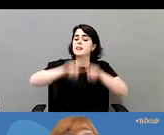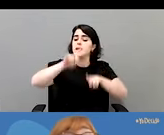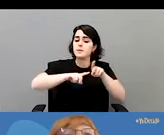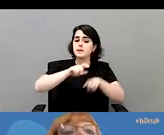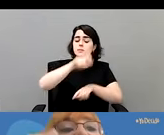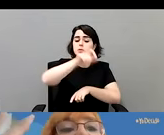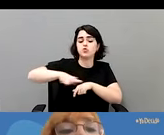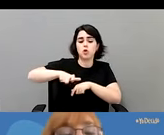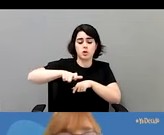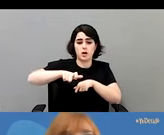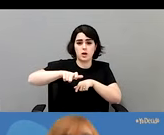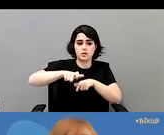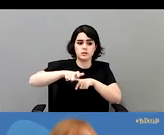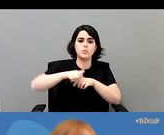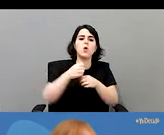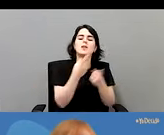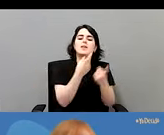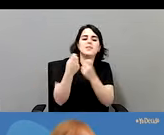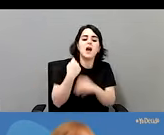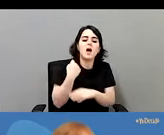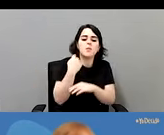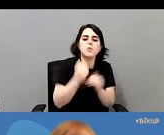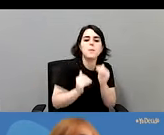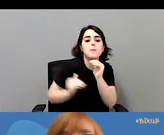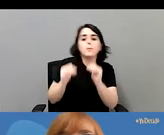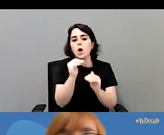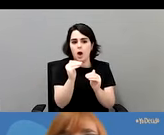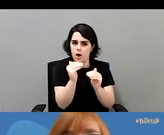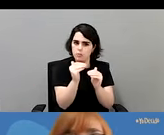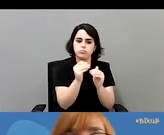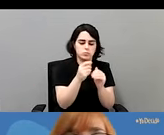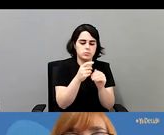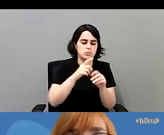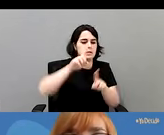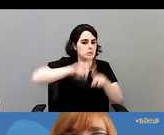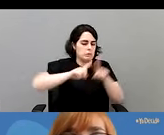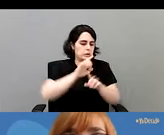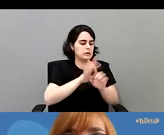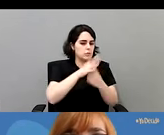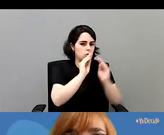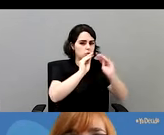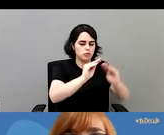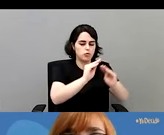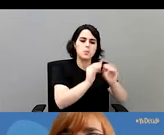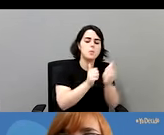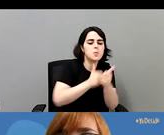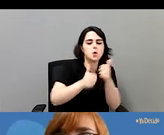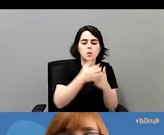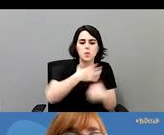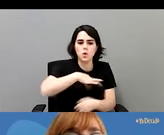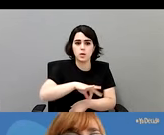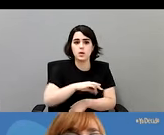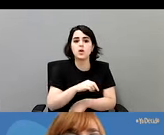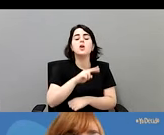personas que tenéis más necesidades de apoyo. Pero ya veis aquí que de primeras yo pongo antes de